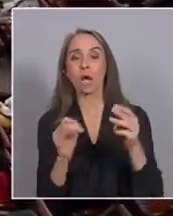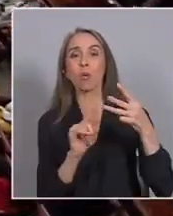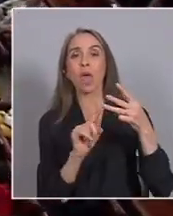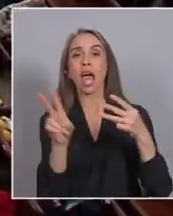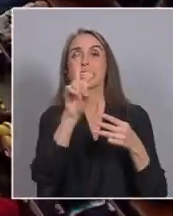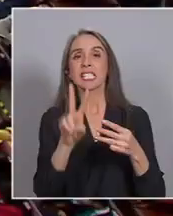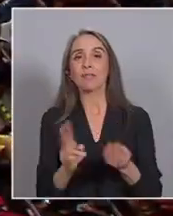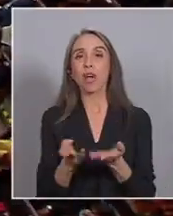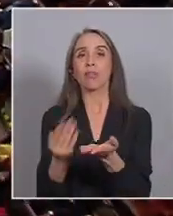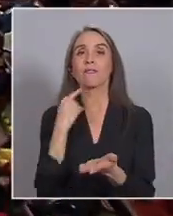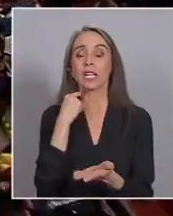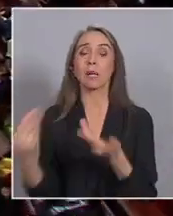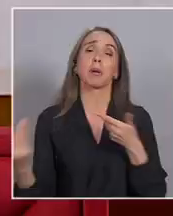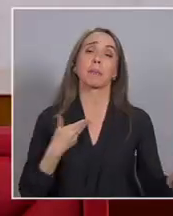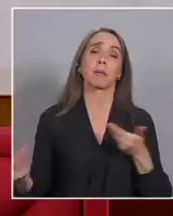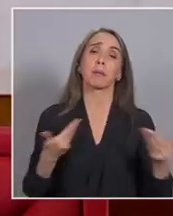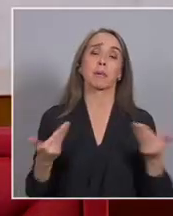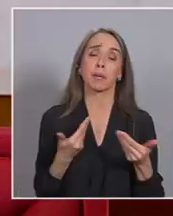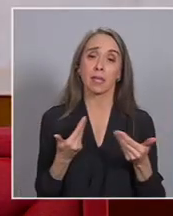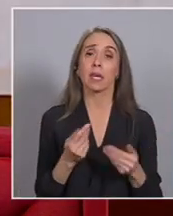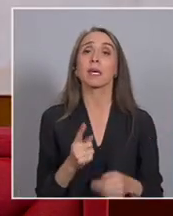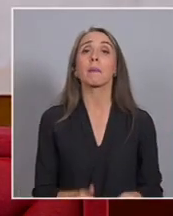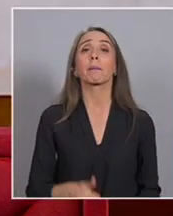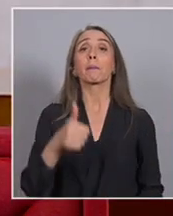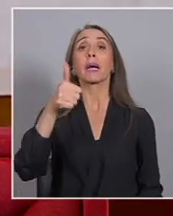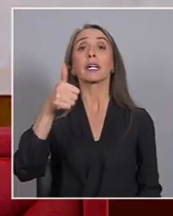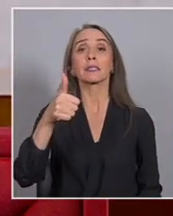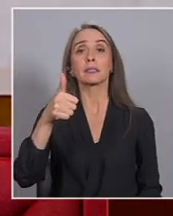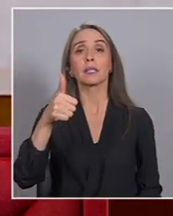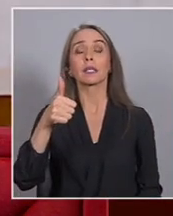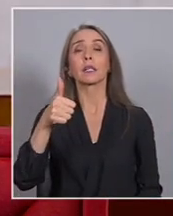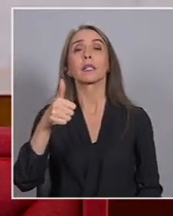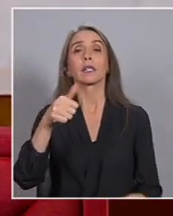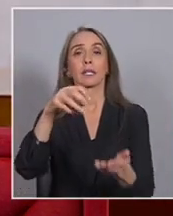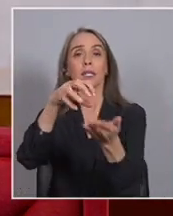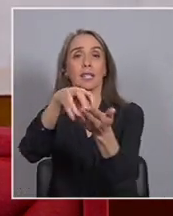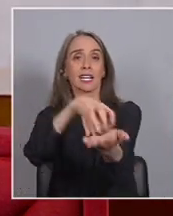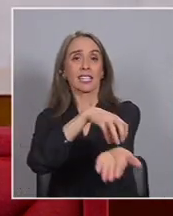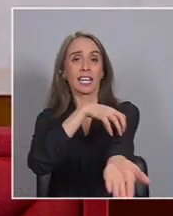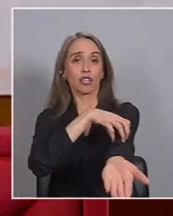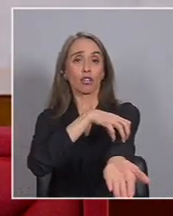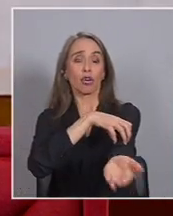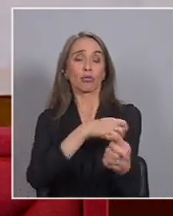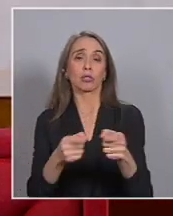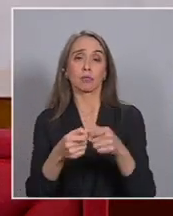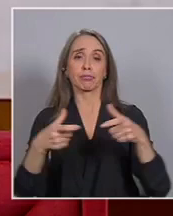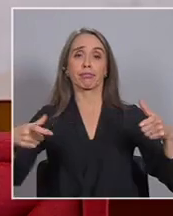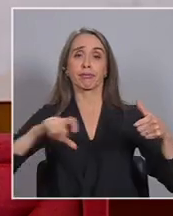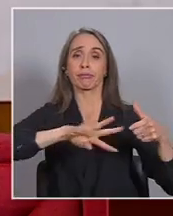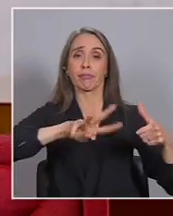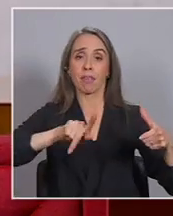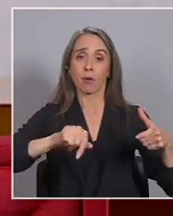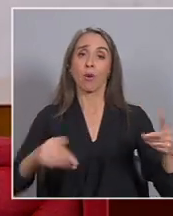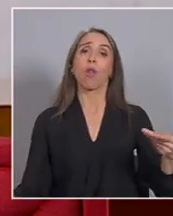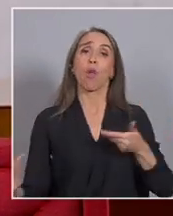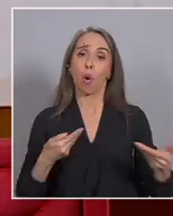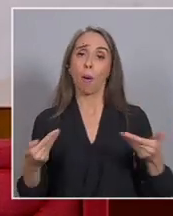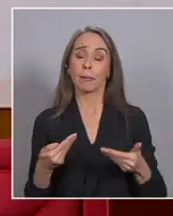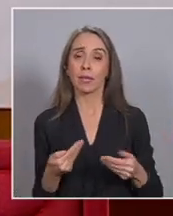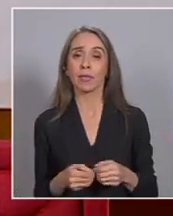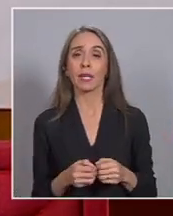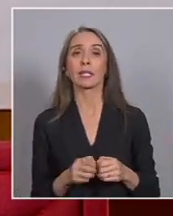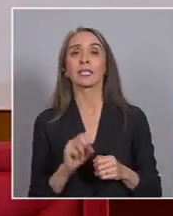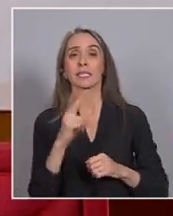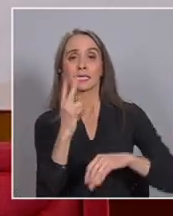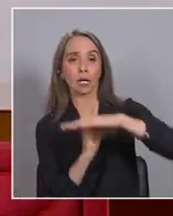Víctimas, que tanto nos lo han demandado, en particular desde regiones golpeadas por la delincuencia. El segundo